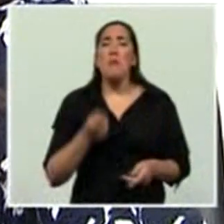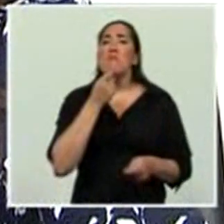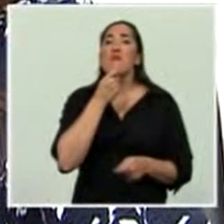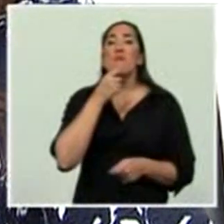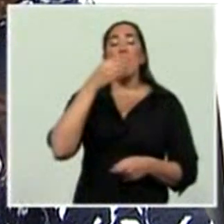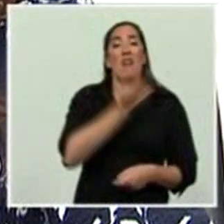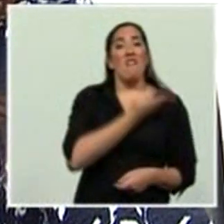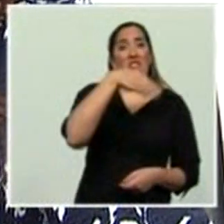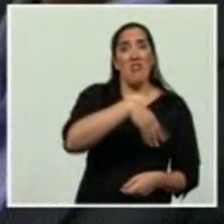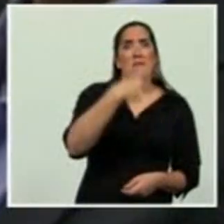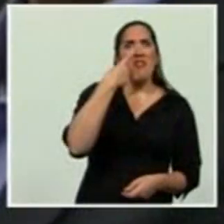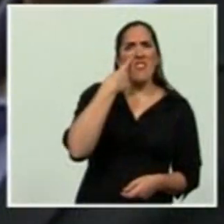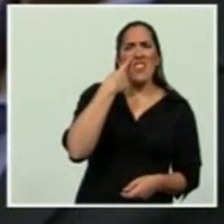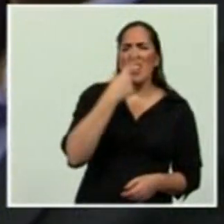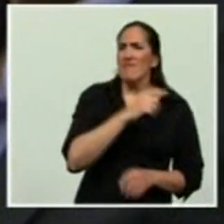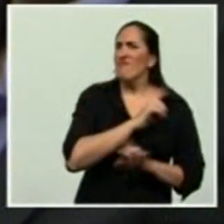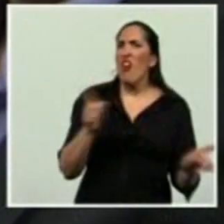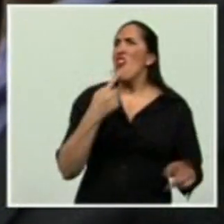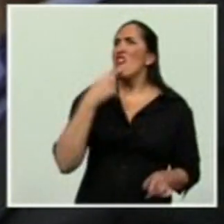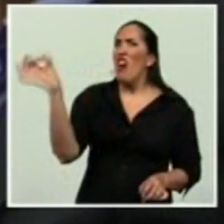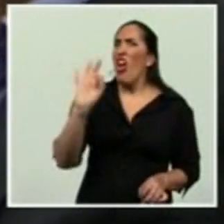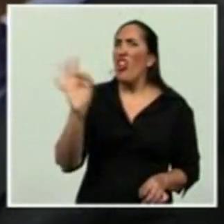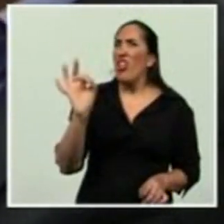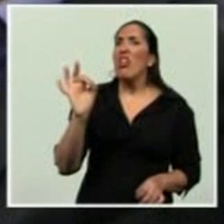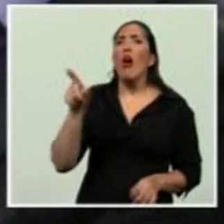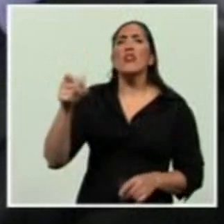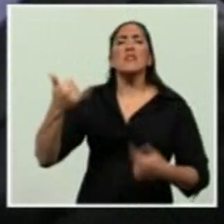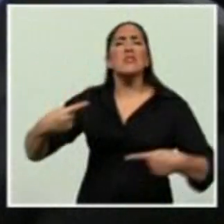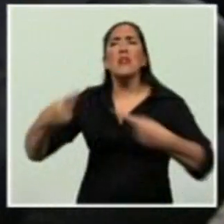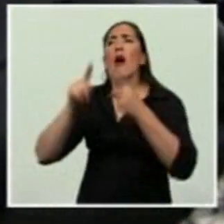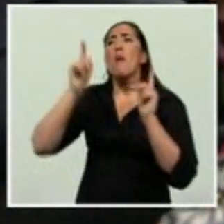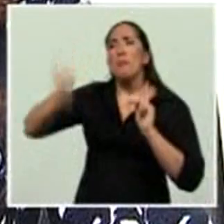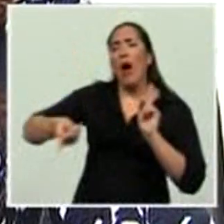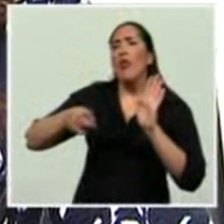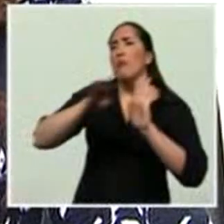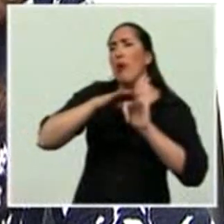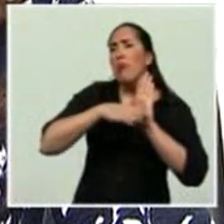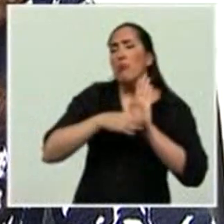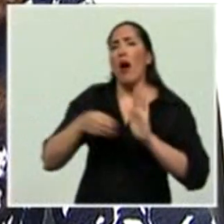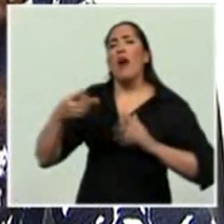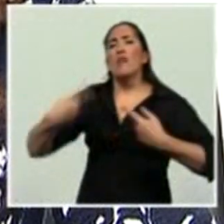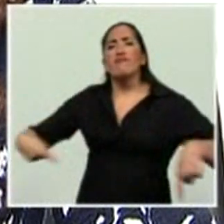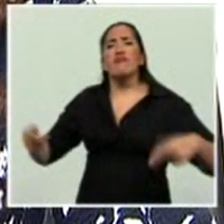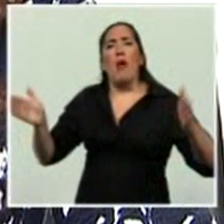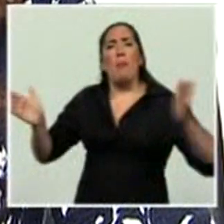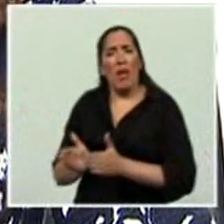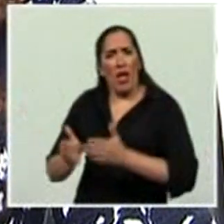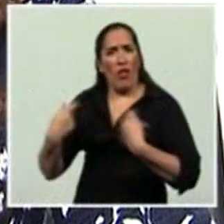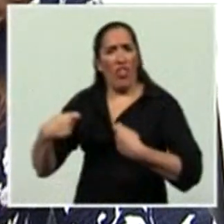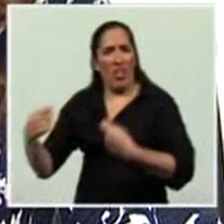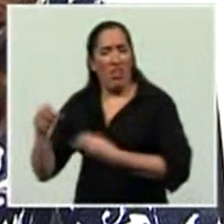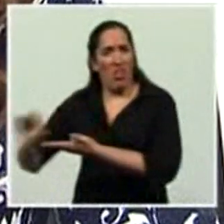que el fondo monetario en ningún momento pidió que se redujeran los gastos de defensa ustedes saben que Grecia tiene en gastos de